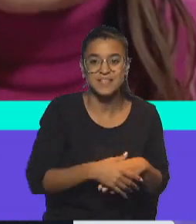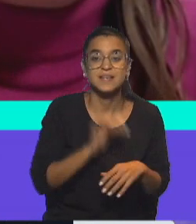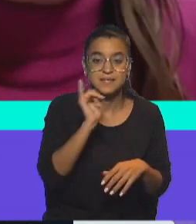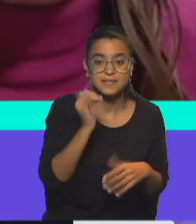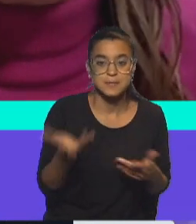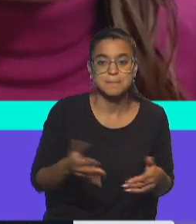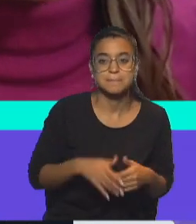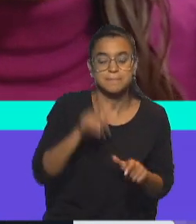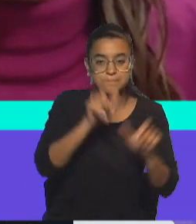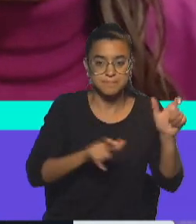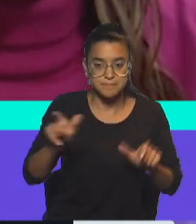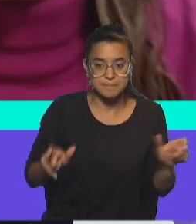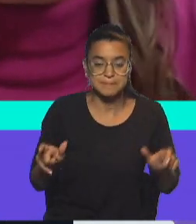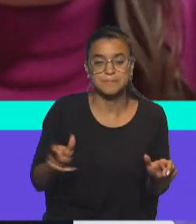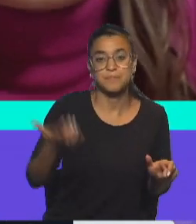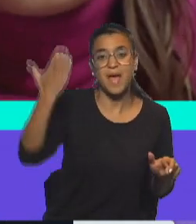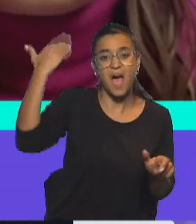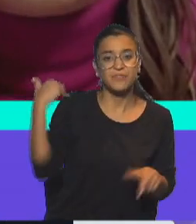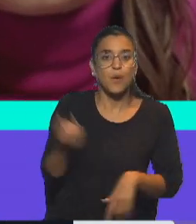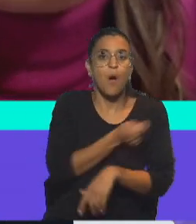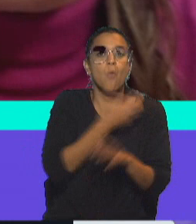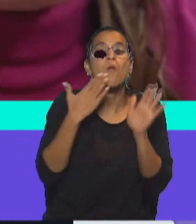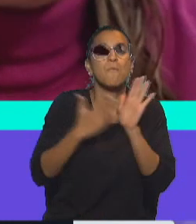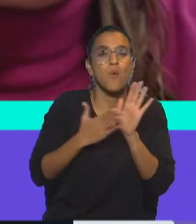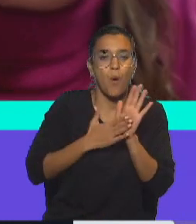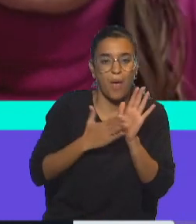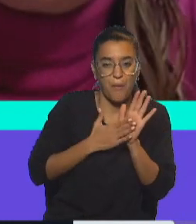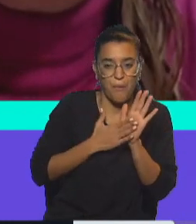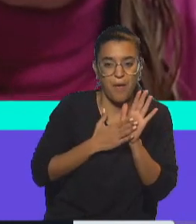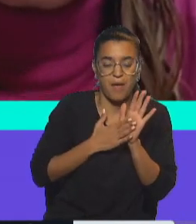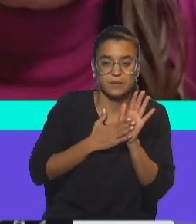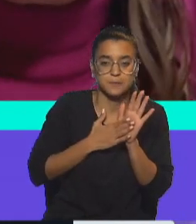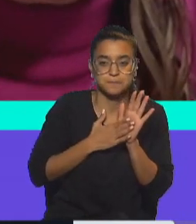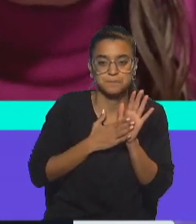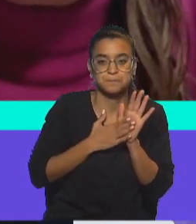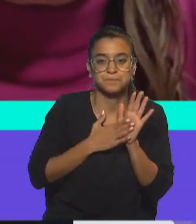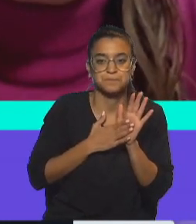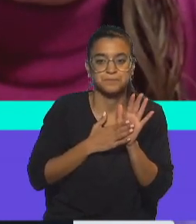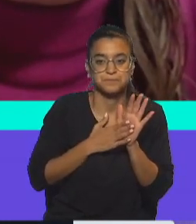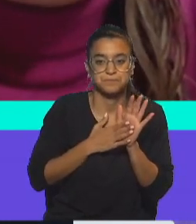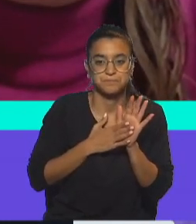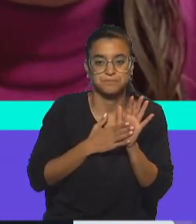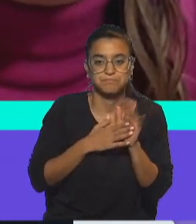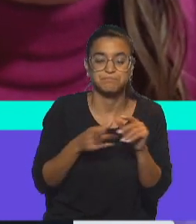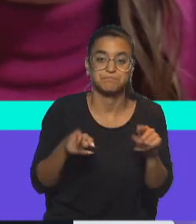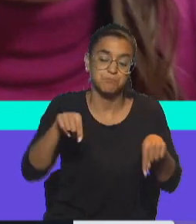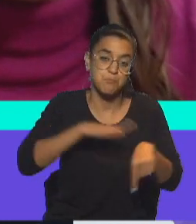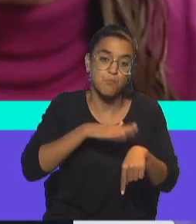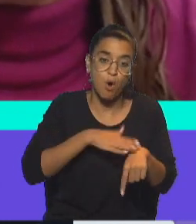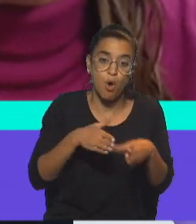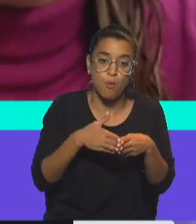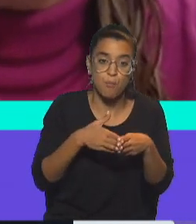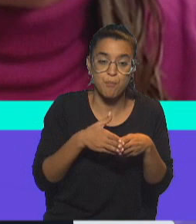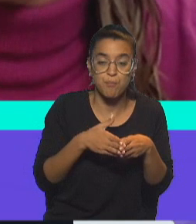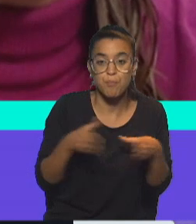Sí, las personas que están o que participaron de los ensayos clínicos, en el momento de ingresar